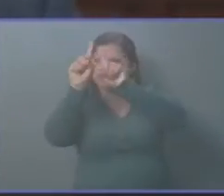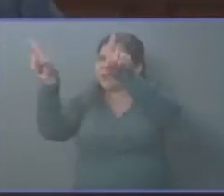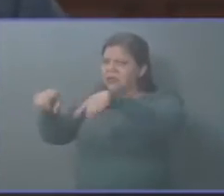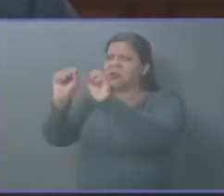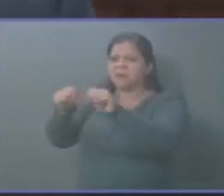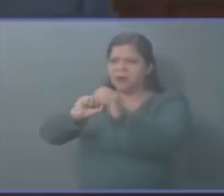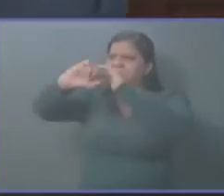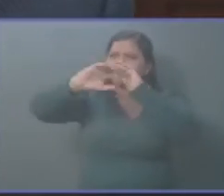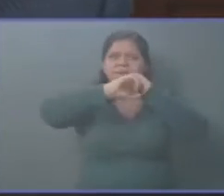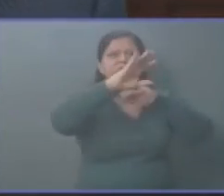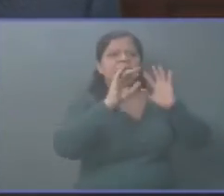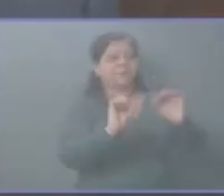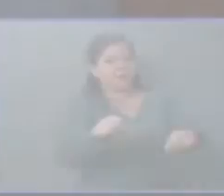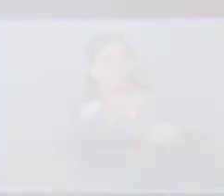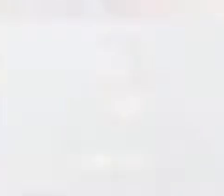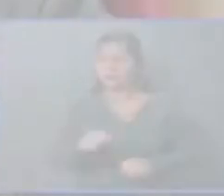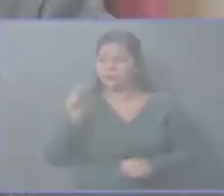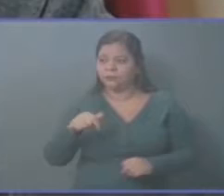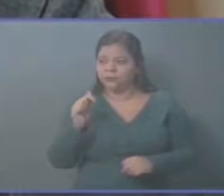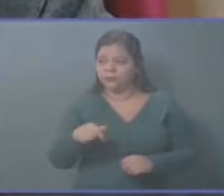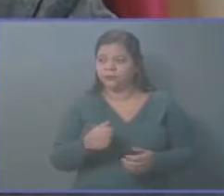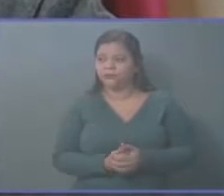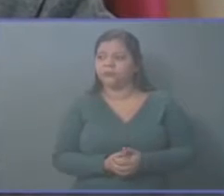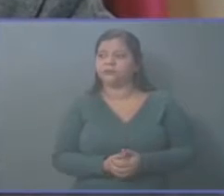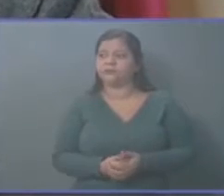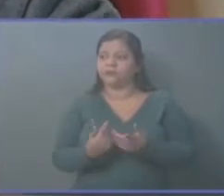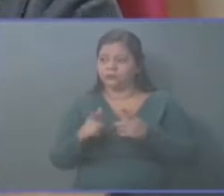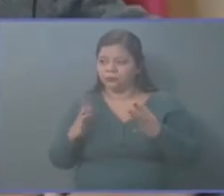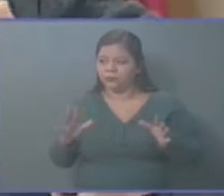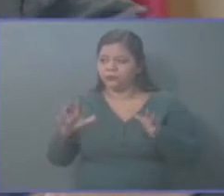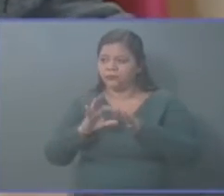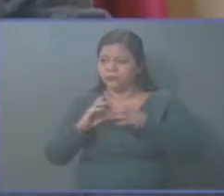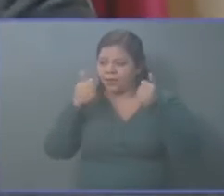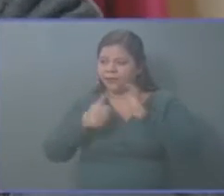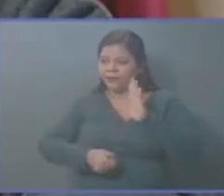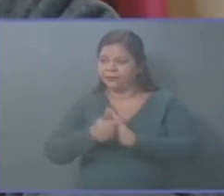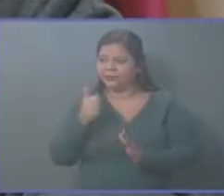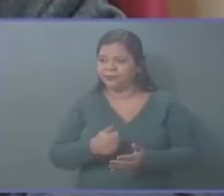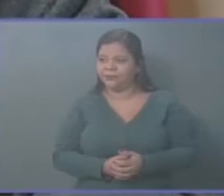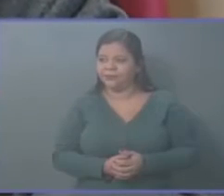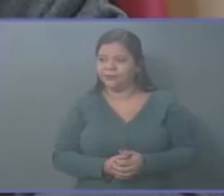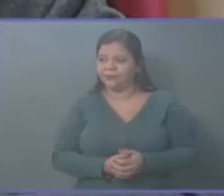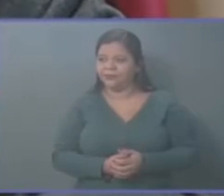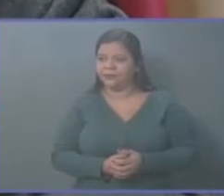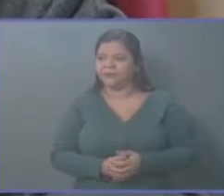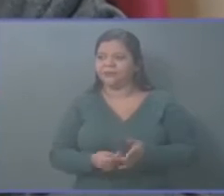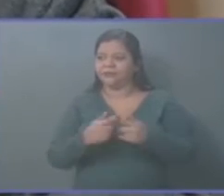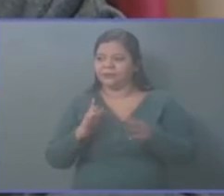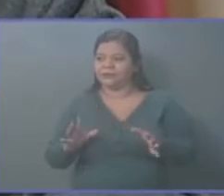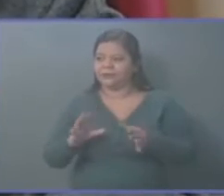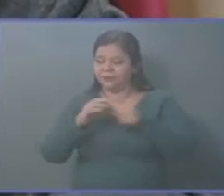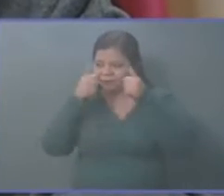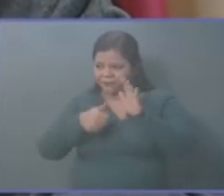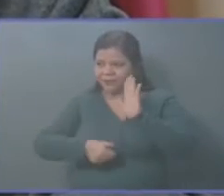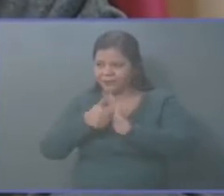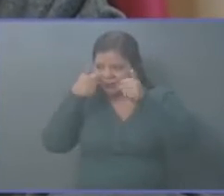pleno, para que lo escuchen mejor. Tiene mucho sentido la validez legal para que